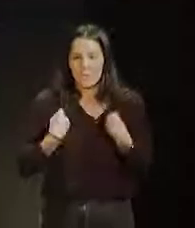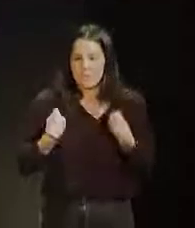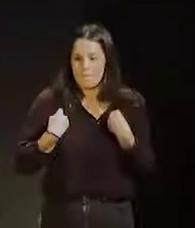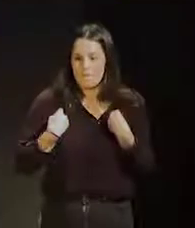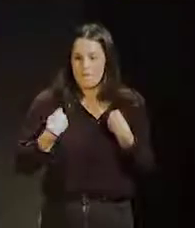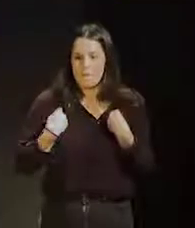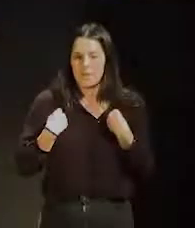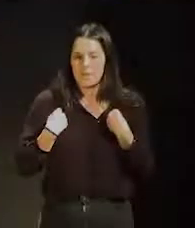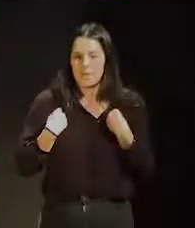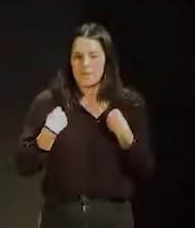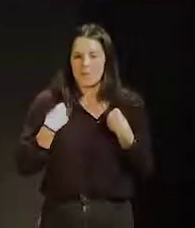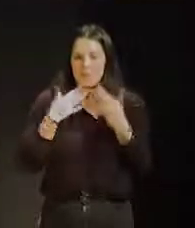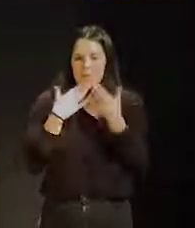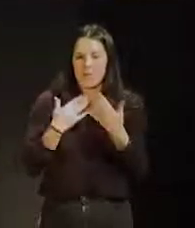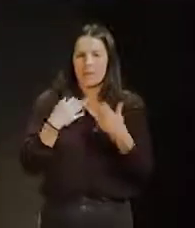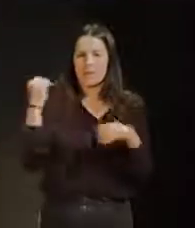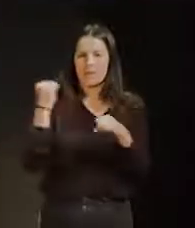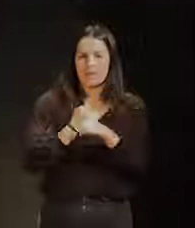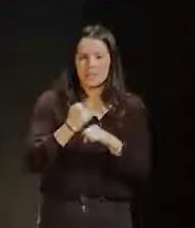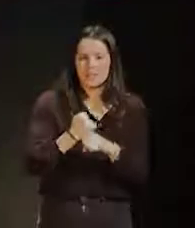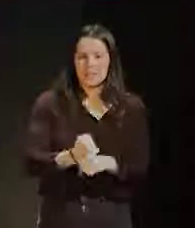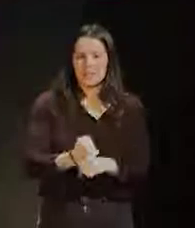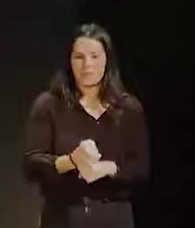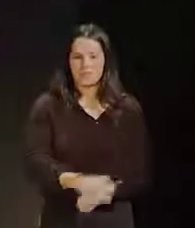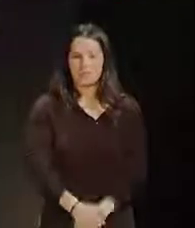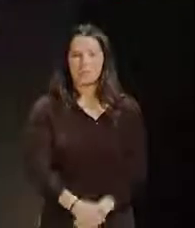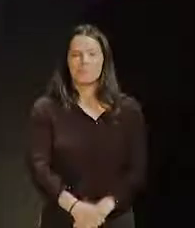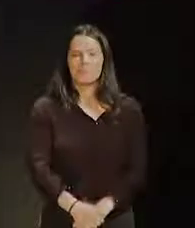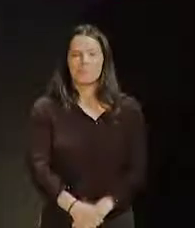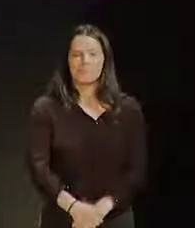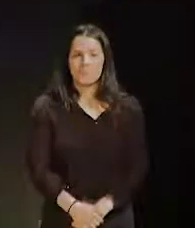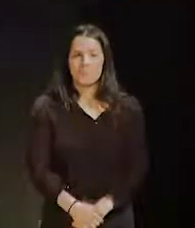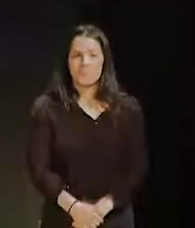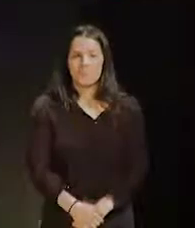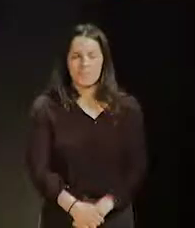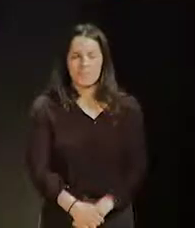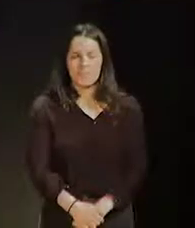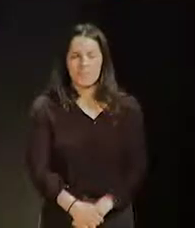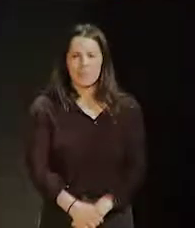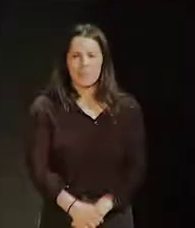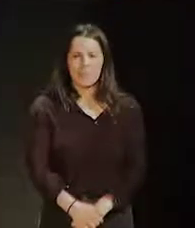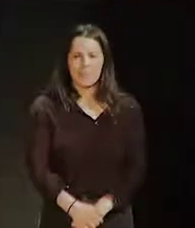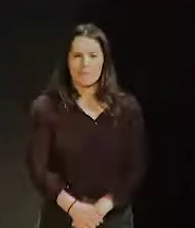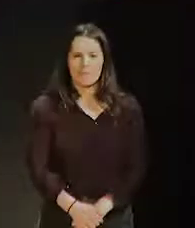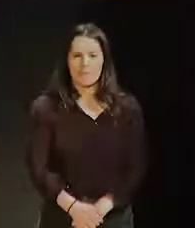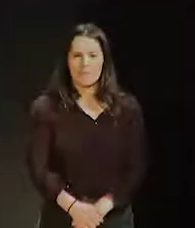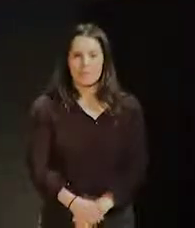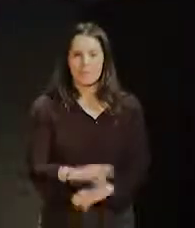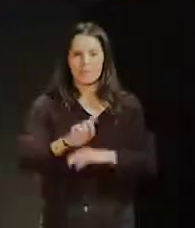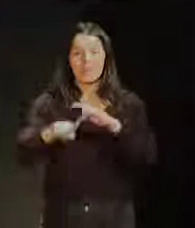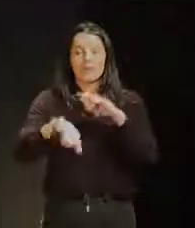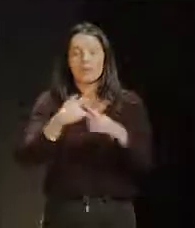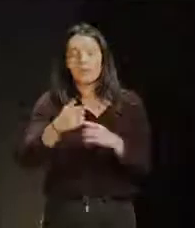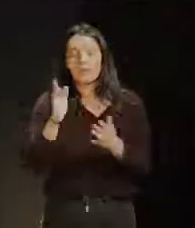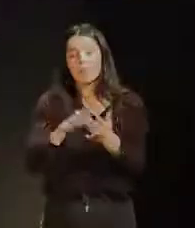a trabajar en Alemania con Nin A.S., con Henda Kenny. Después se cayó, apareció Austria.